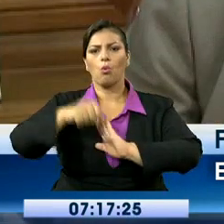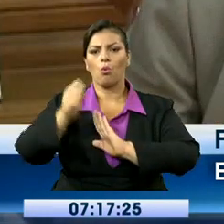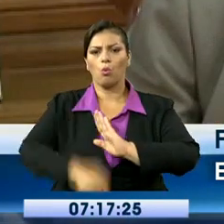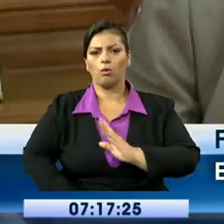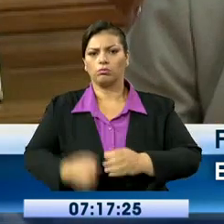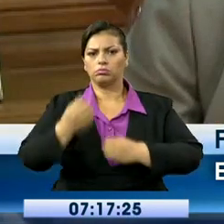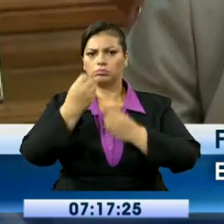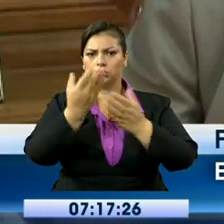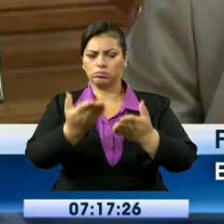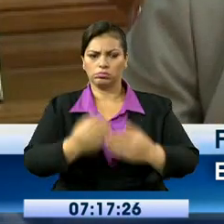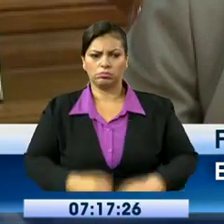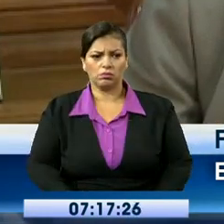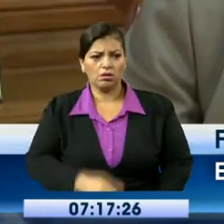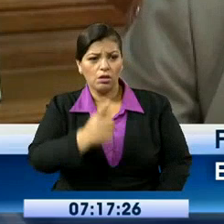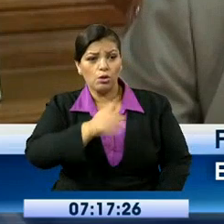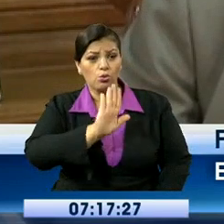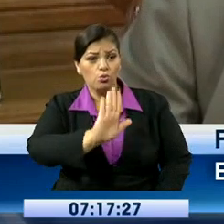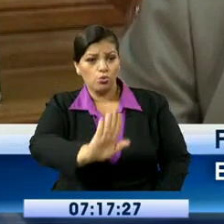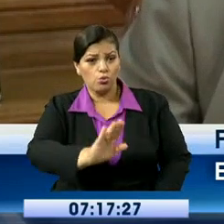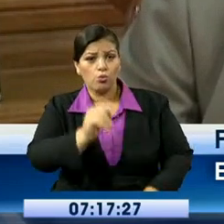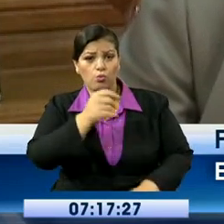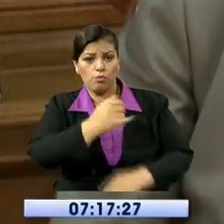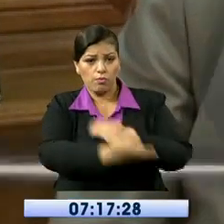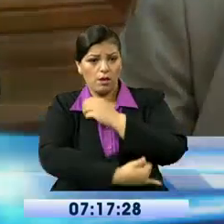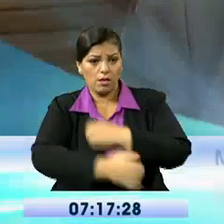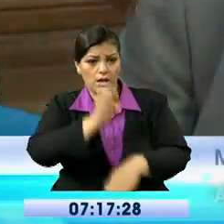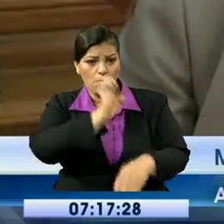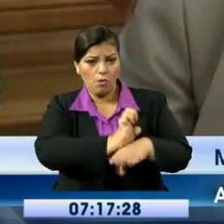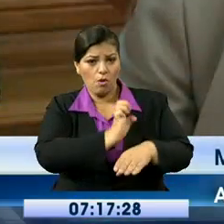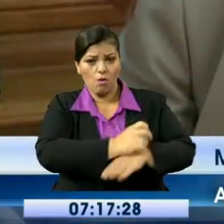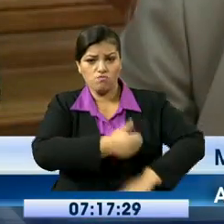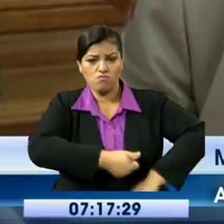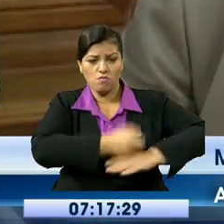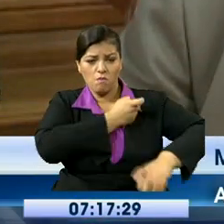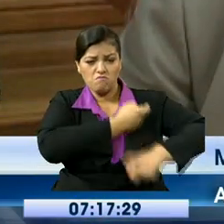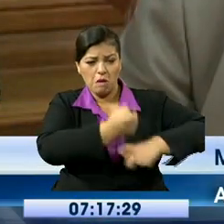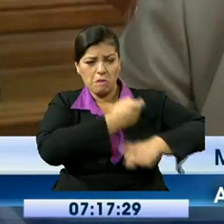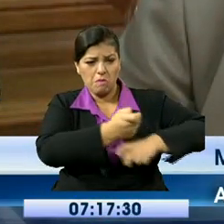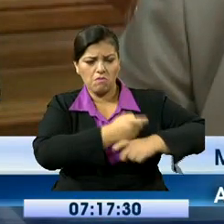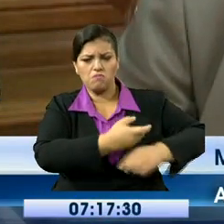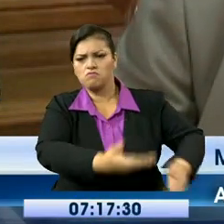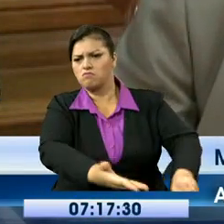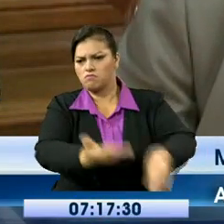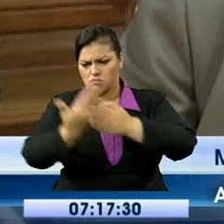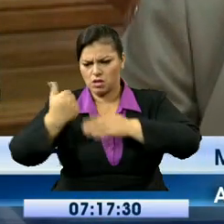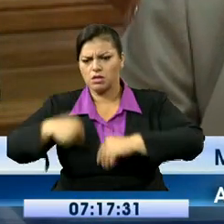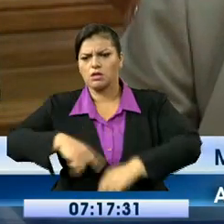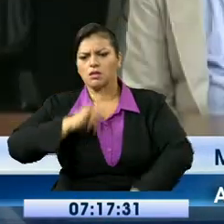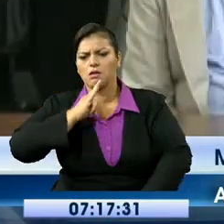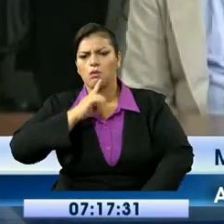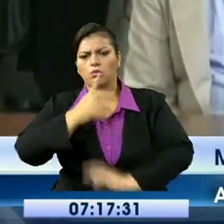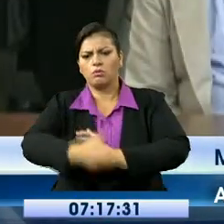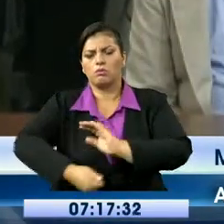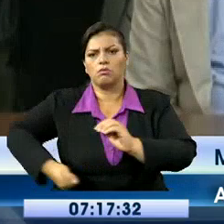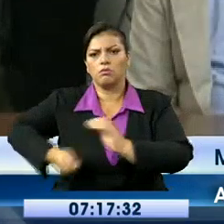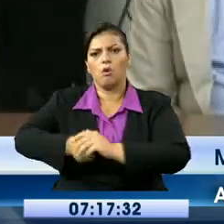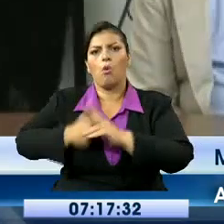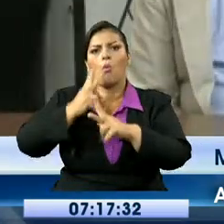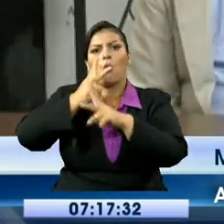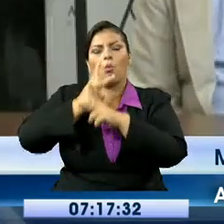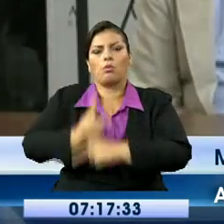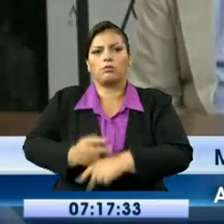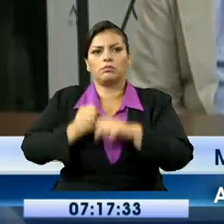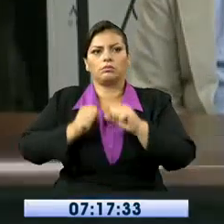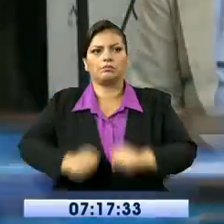Lo declaró perseguido político al general Edgar Baca y en esa condición le dio la protección del Estado americano. En días anteriores, familiares